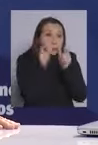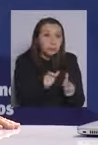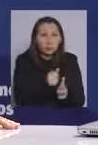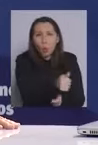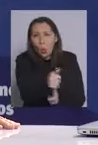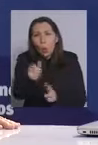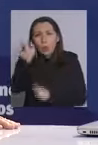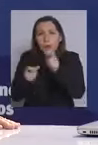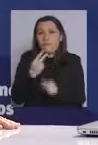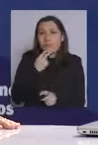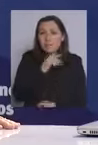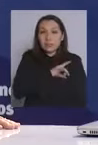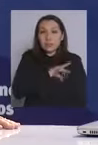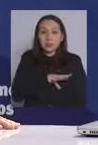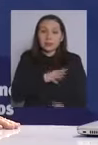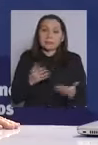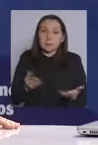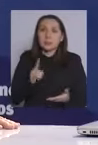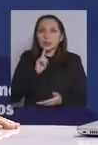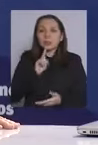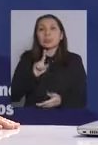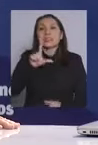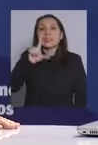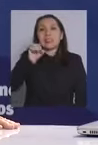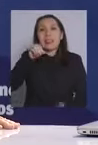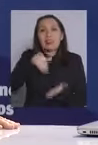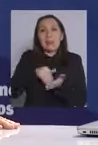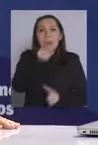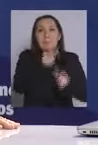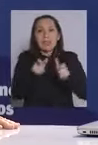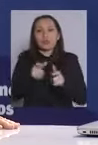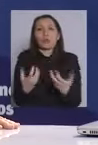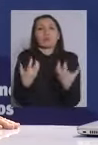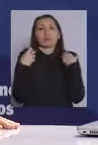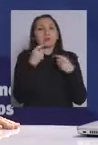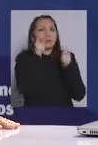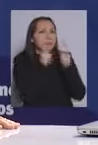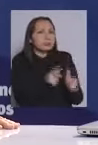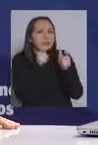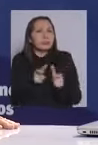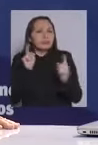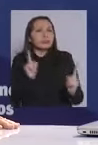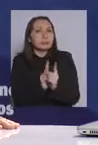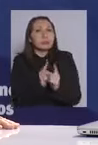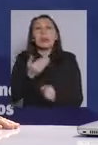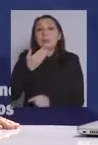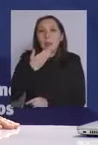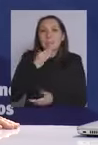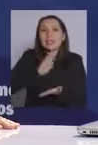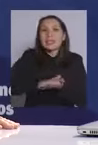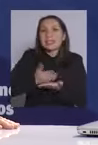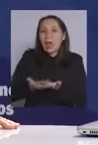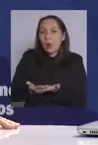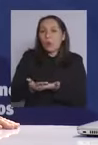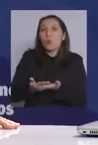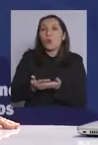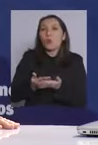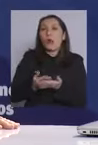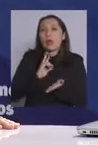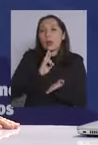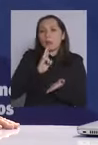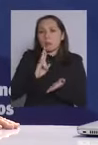habitantes del país. Contamos con 70.000 fiscalizadores. Además, Salud, en base a una